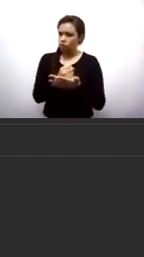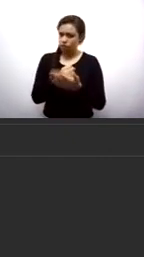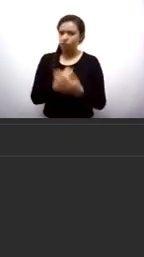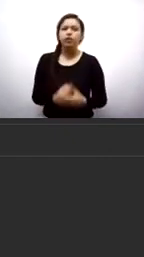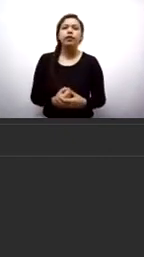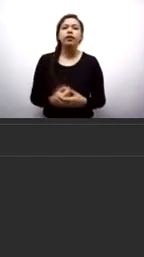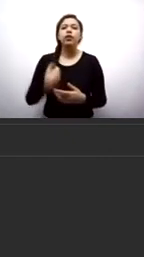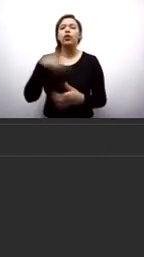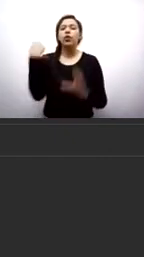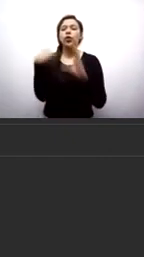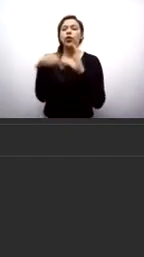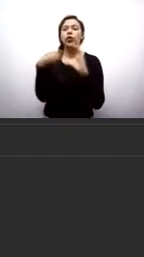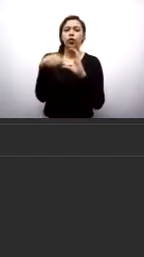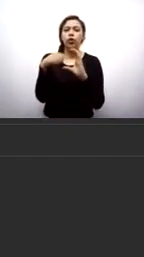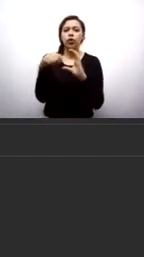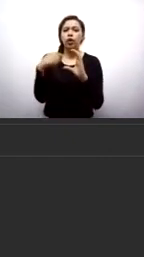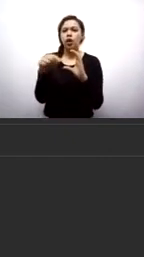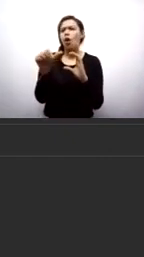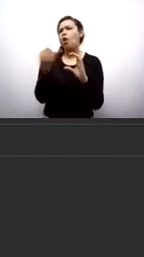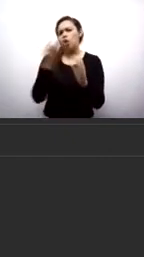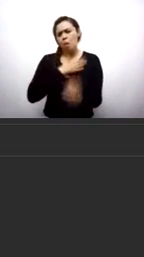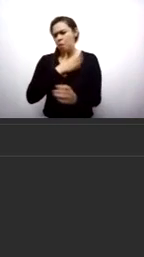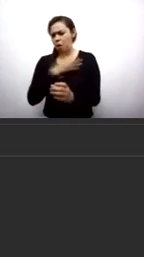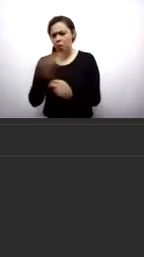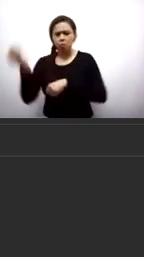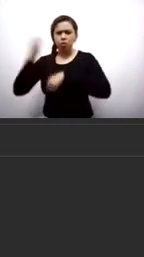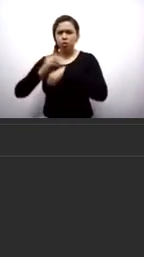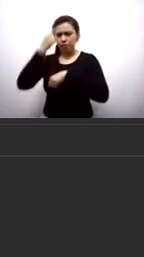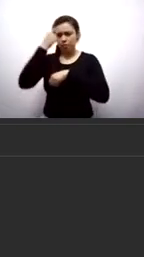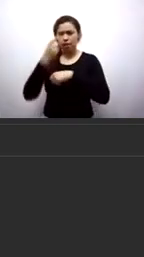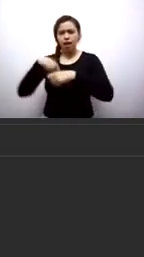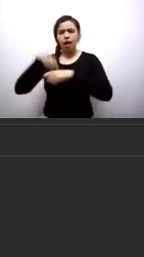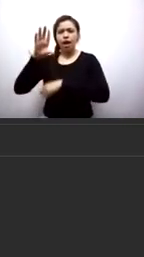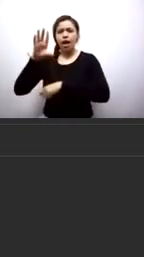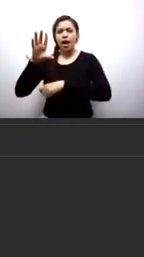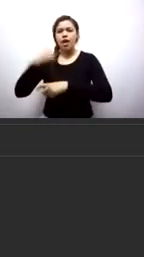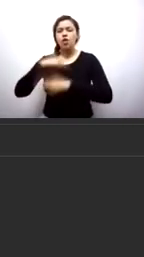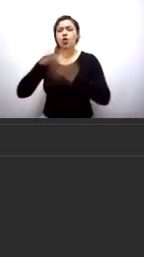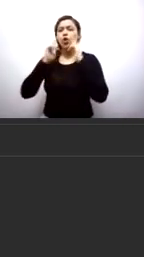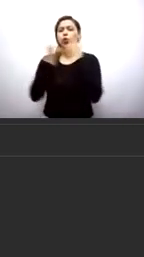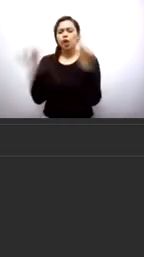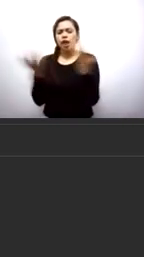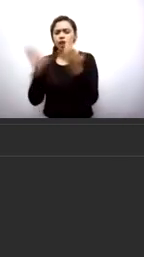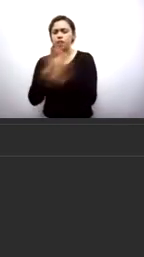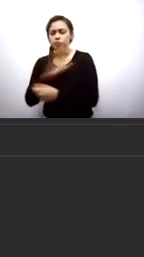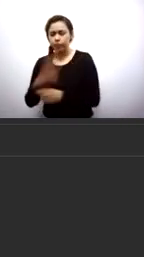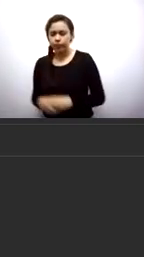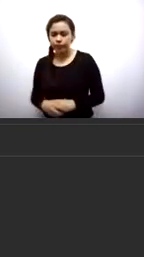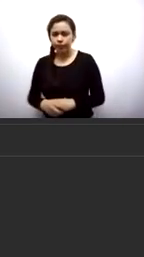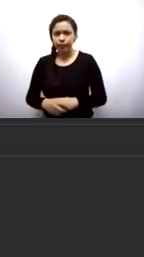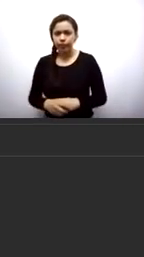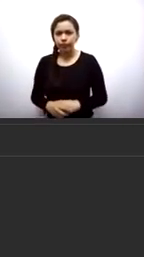un correo alterno para que me pueda permitir generar la reunión. Aquí